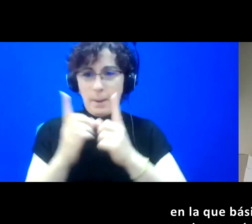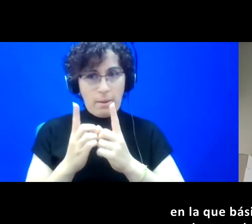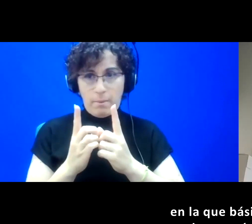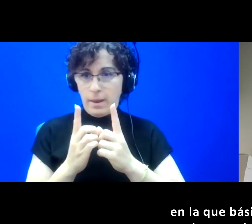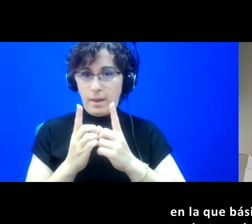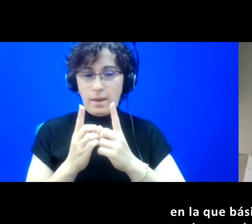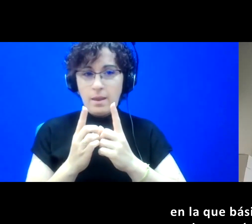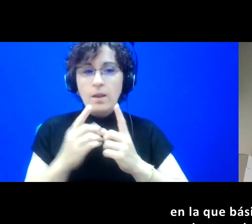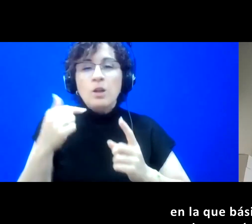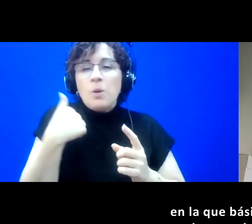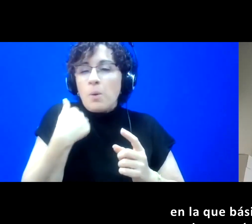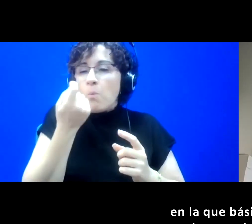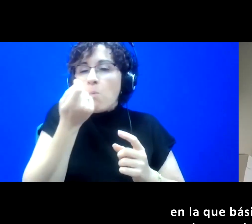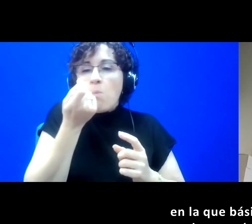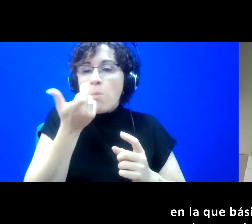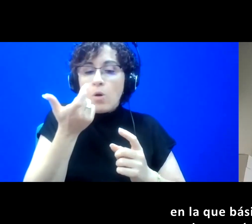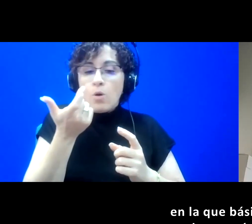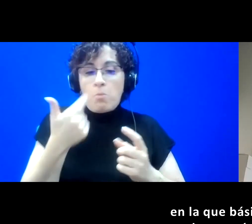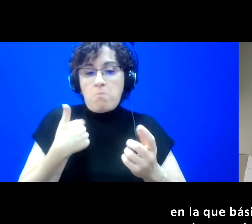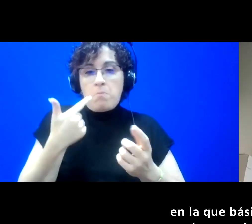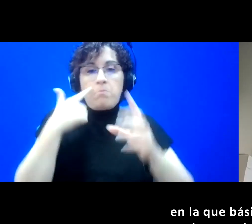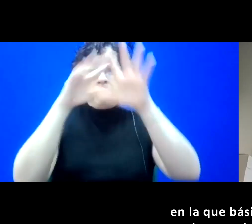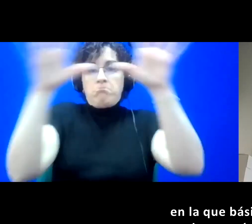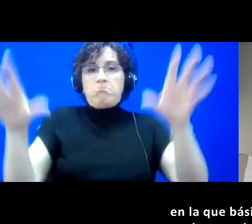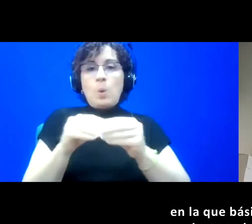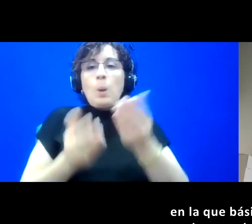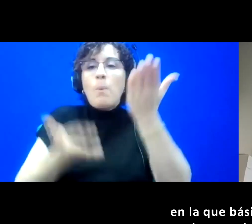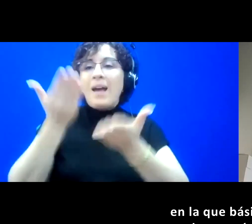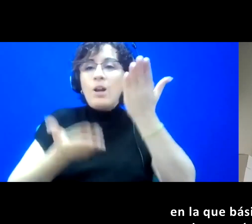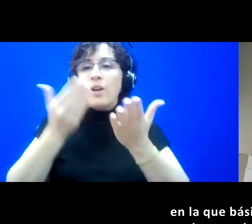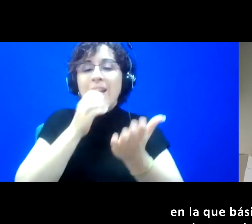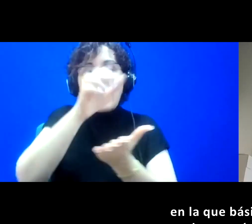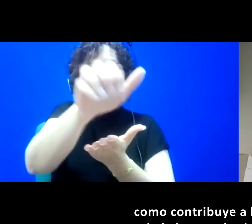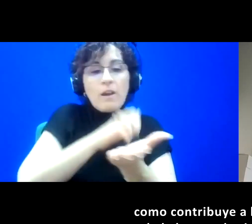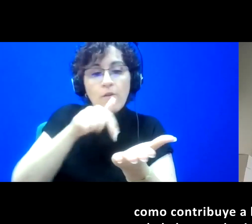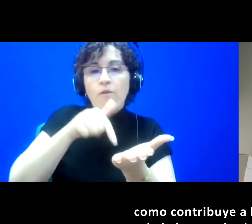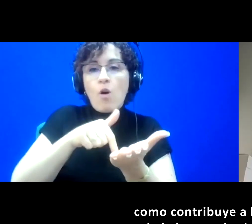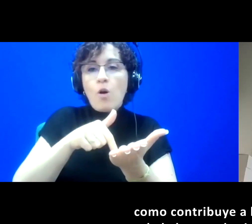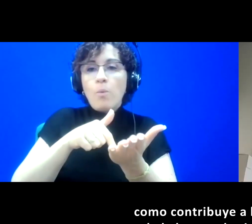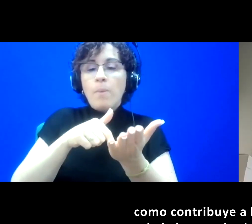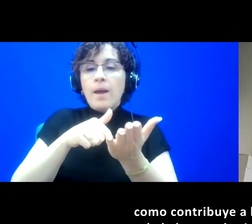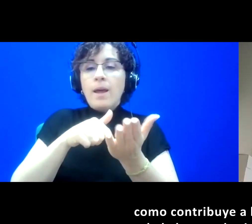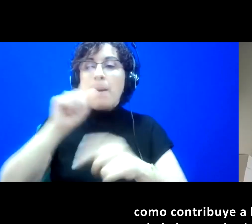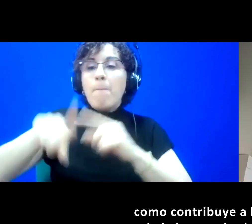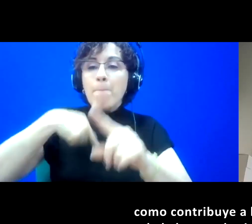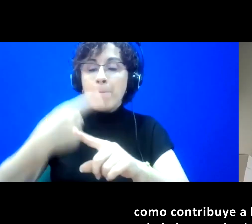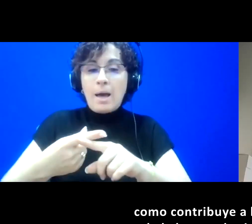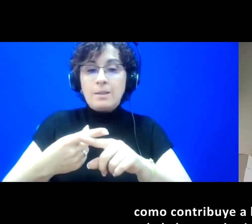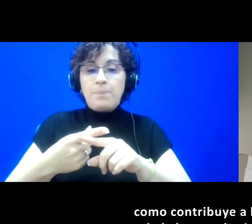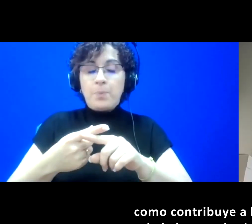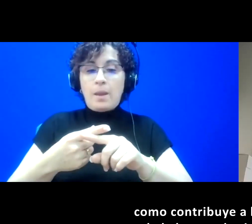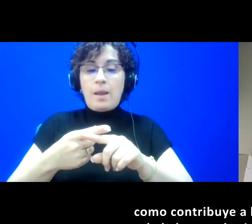a valorar qué es el informe, cómo contribuye a la visibilización de la lengua de signos